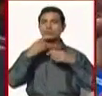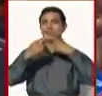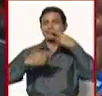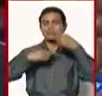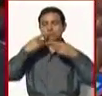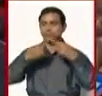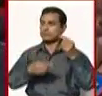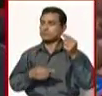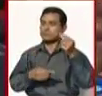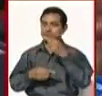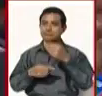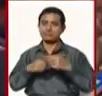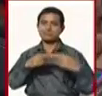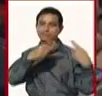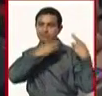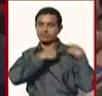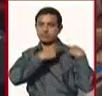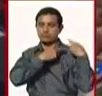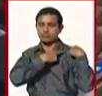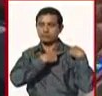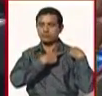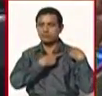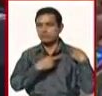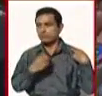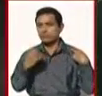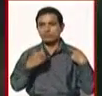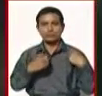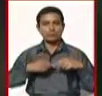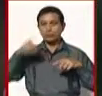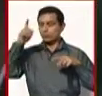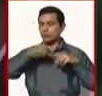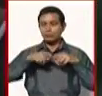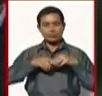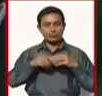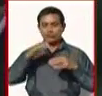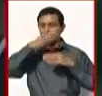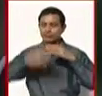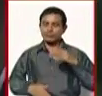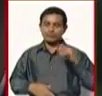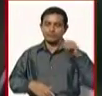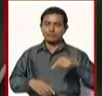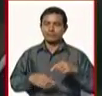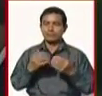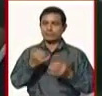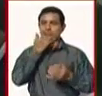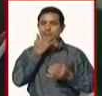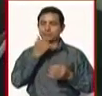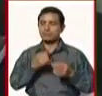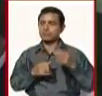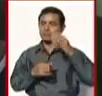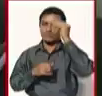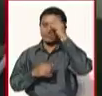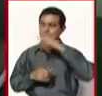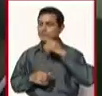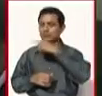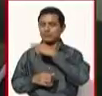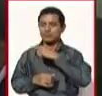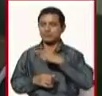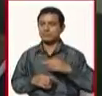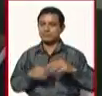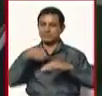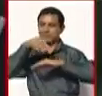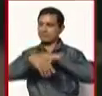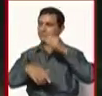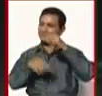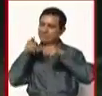declaraciones, en este caso del autor material, no se pudo consumar este hecho. El señor Juan Carlos Miranda esa